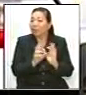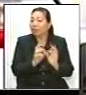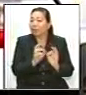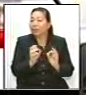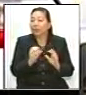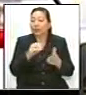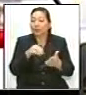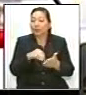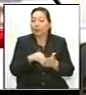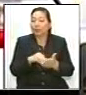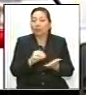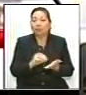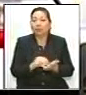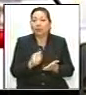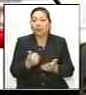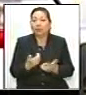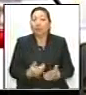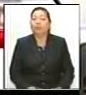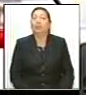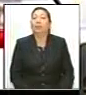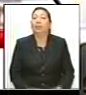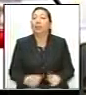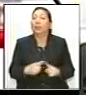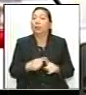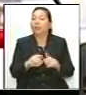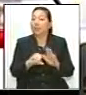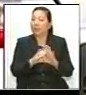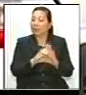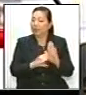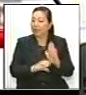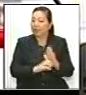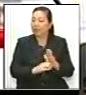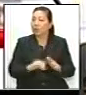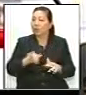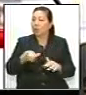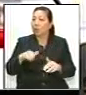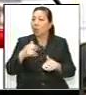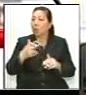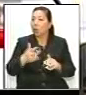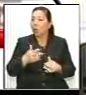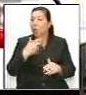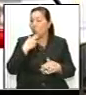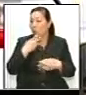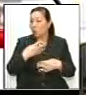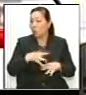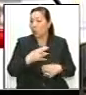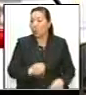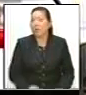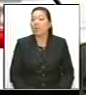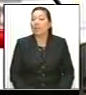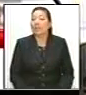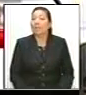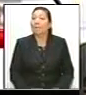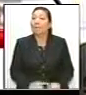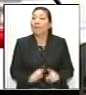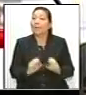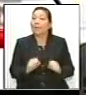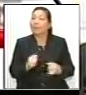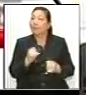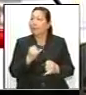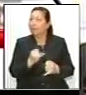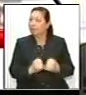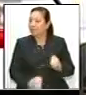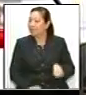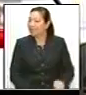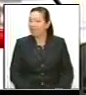al cumplir de forma inmediata con el fallo del Tribunal Constitucional desde julio. Y si es que